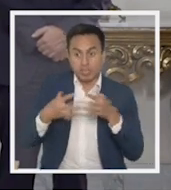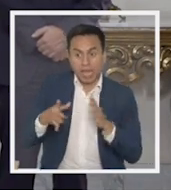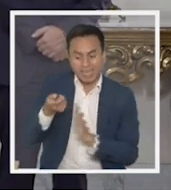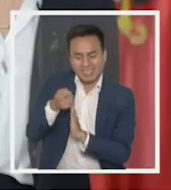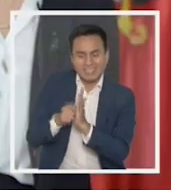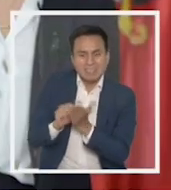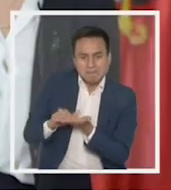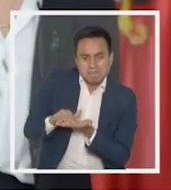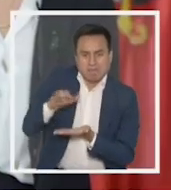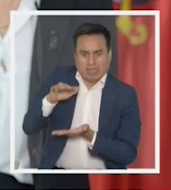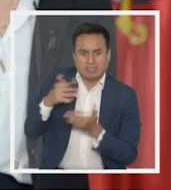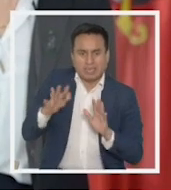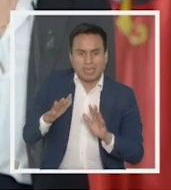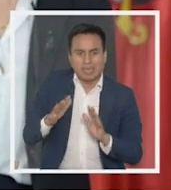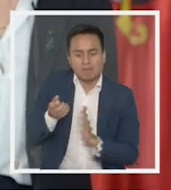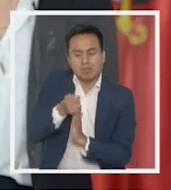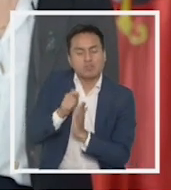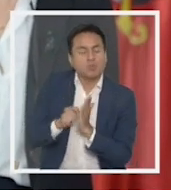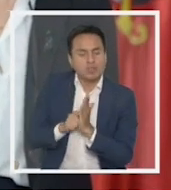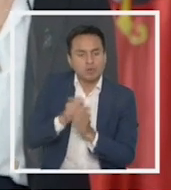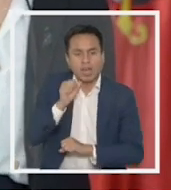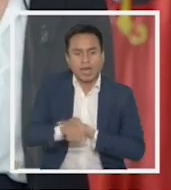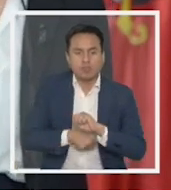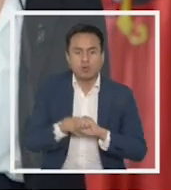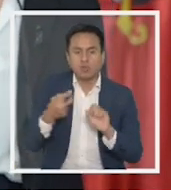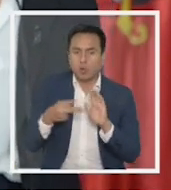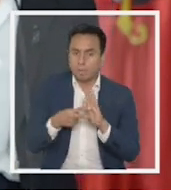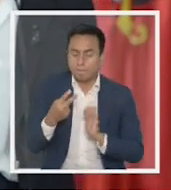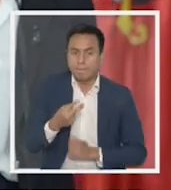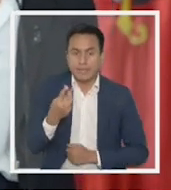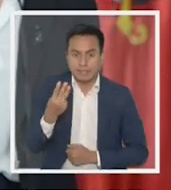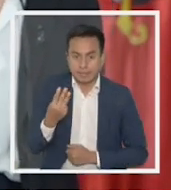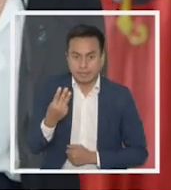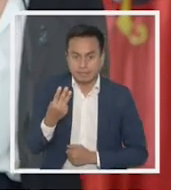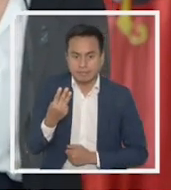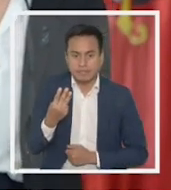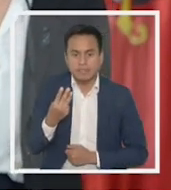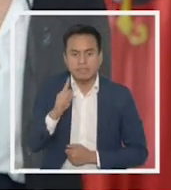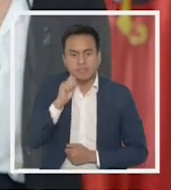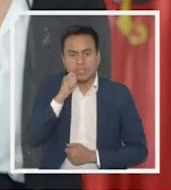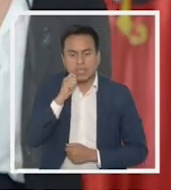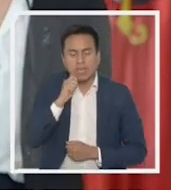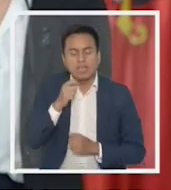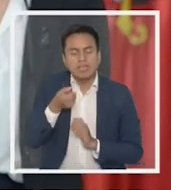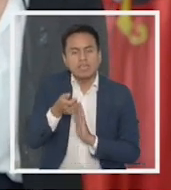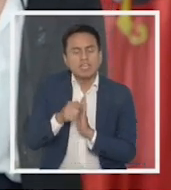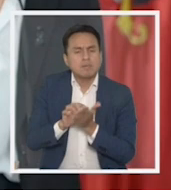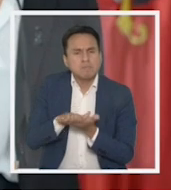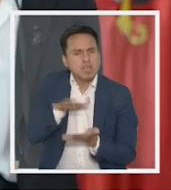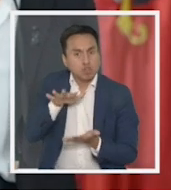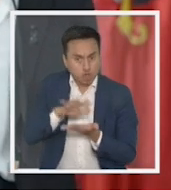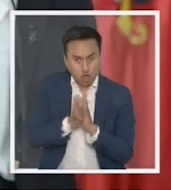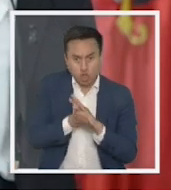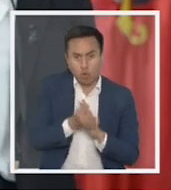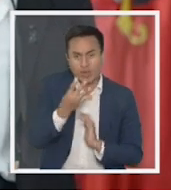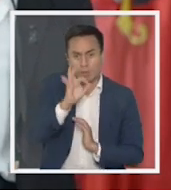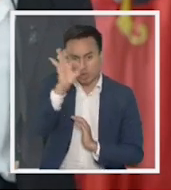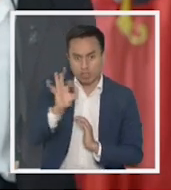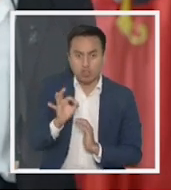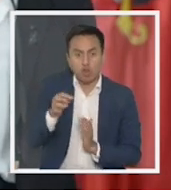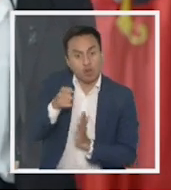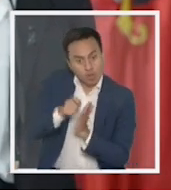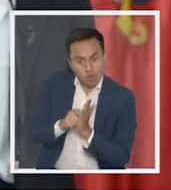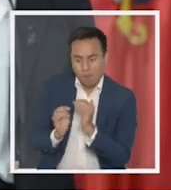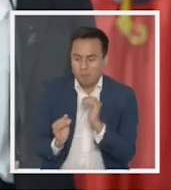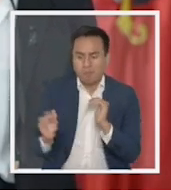2023, involucrarán un incremento en torno al 40% real del presupuesto público asignado a todas las